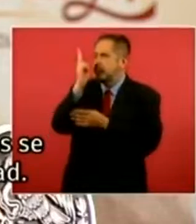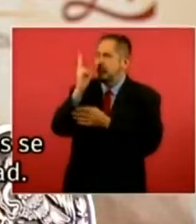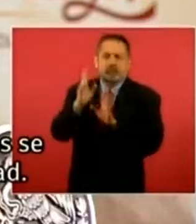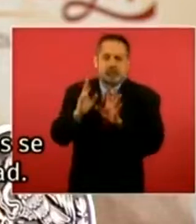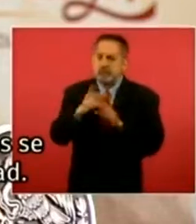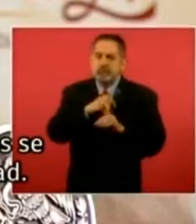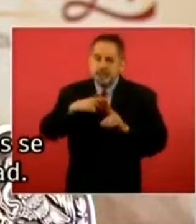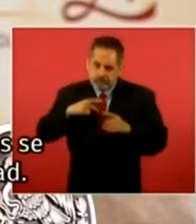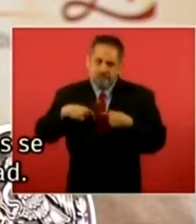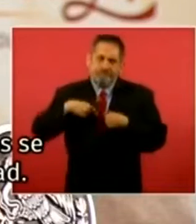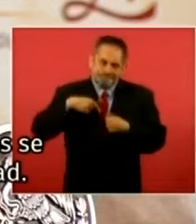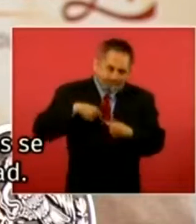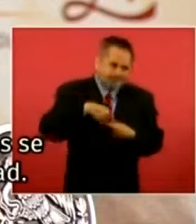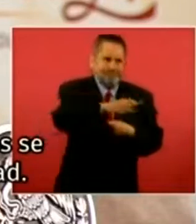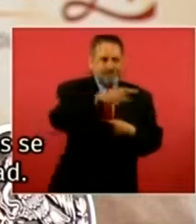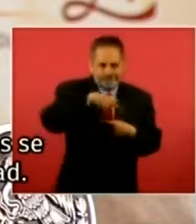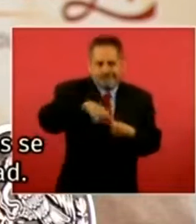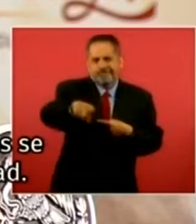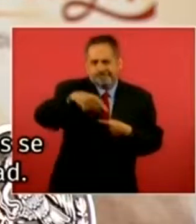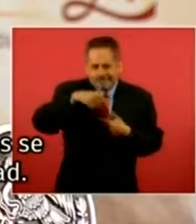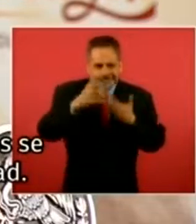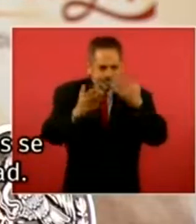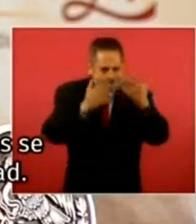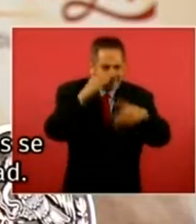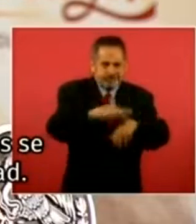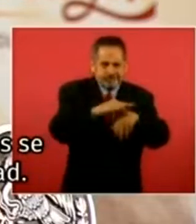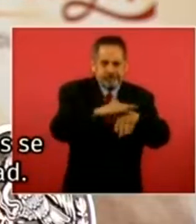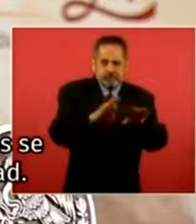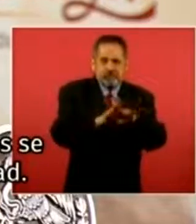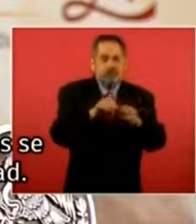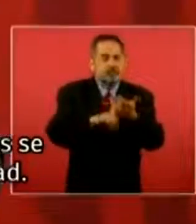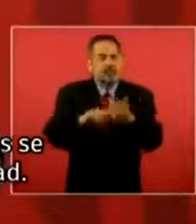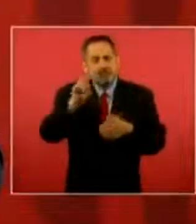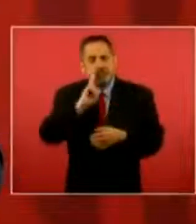de recibirse. Pero sin embargo, pues se revisan las condiciones de seguridad.